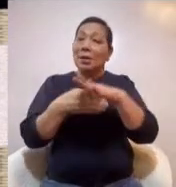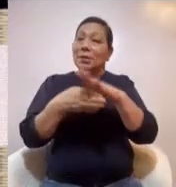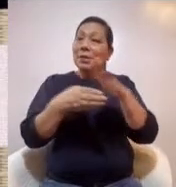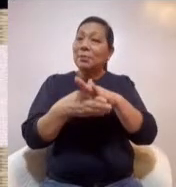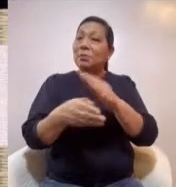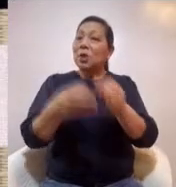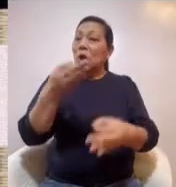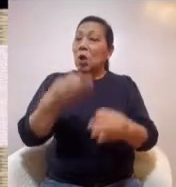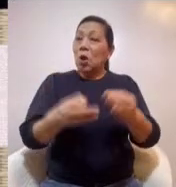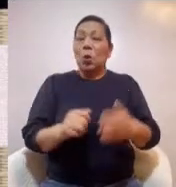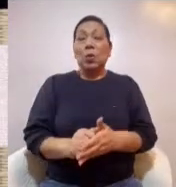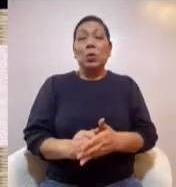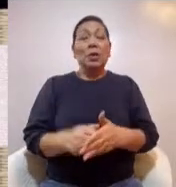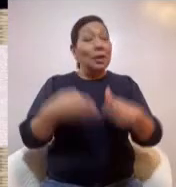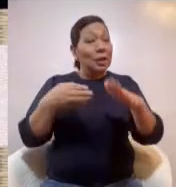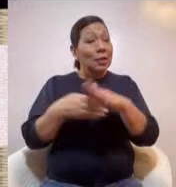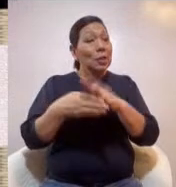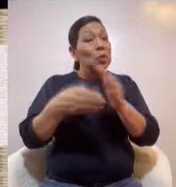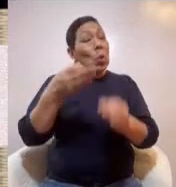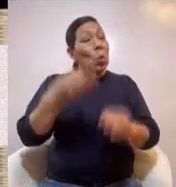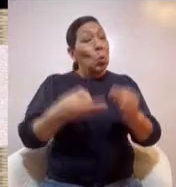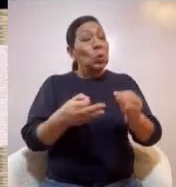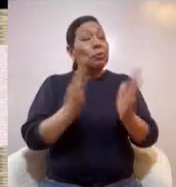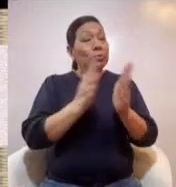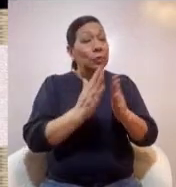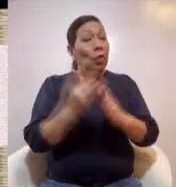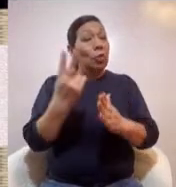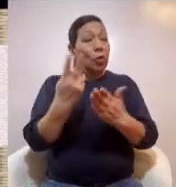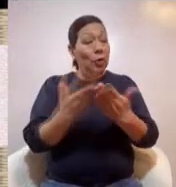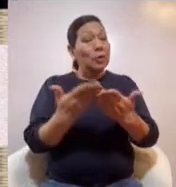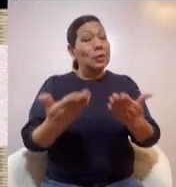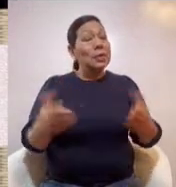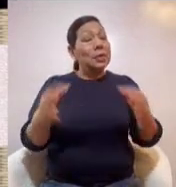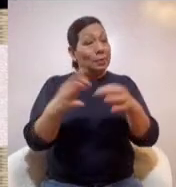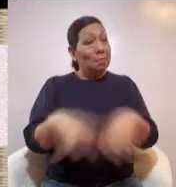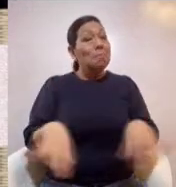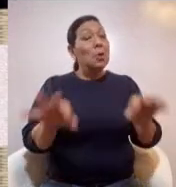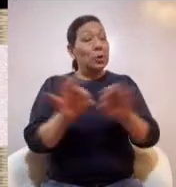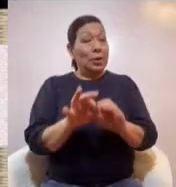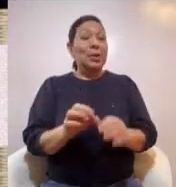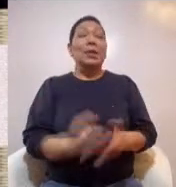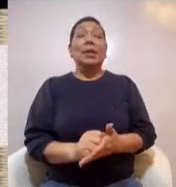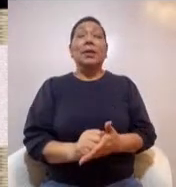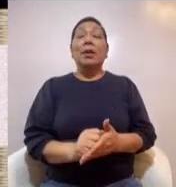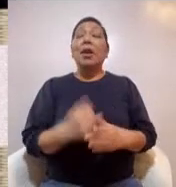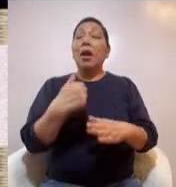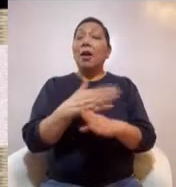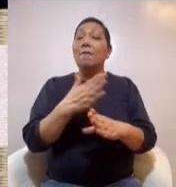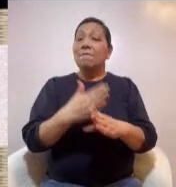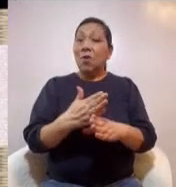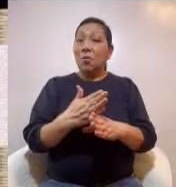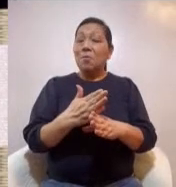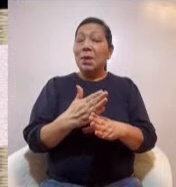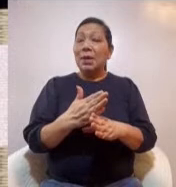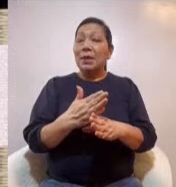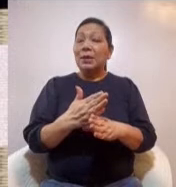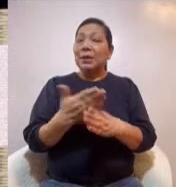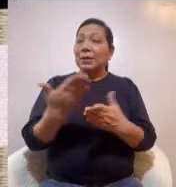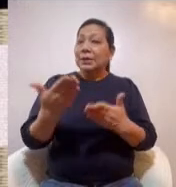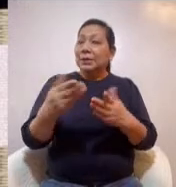el acceso a la justicia, porque en el acceso a la justicia operan dos elementos fundamentales. El primero, la